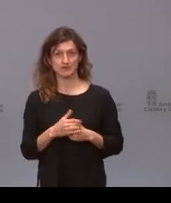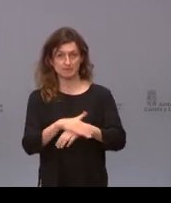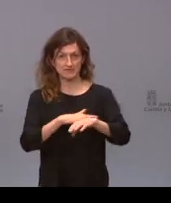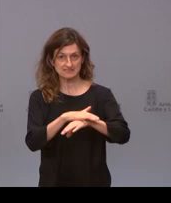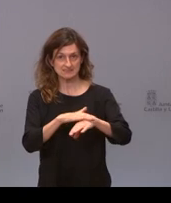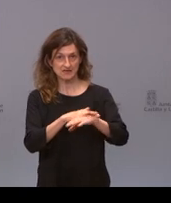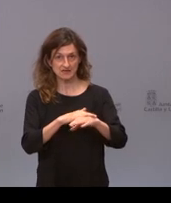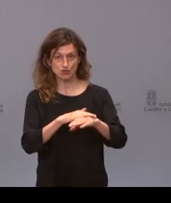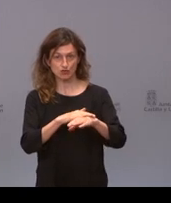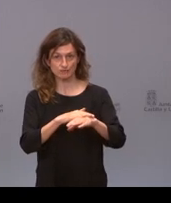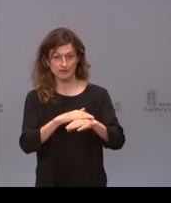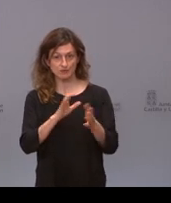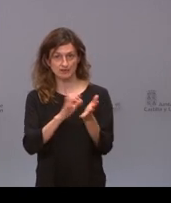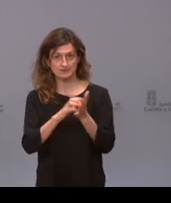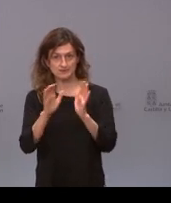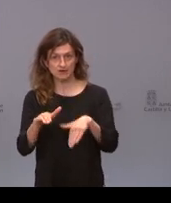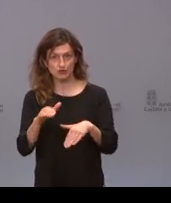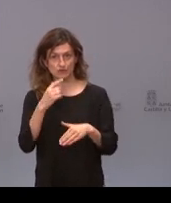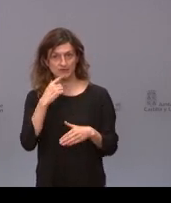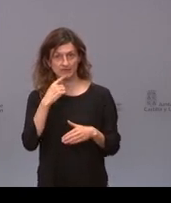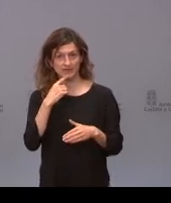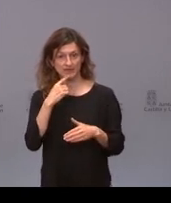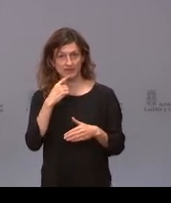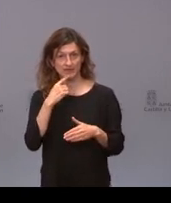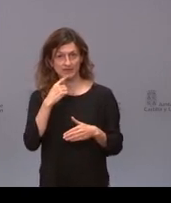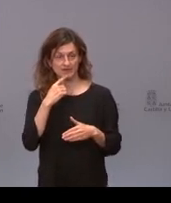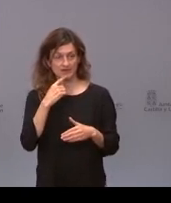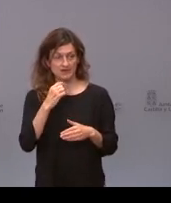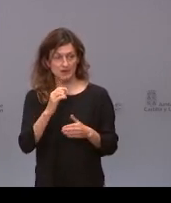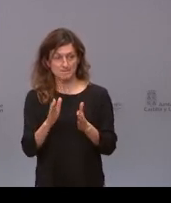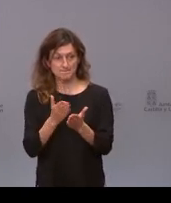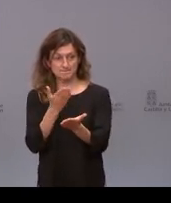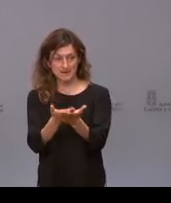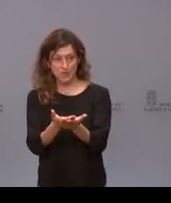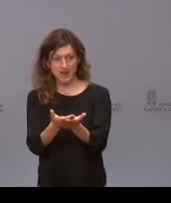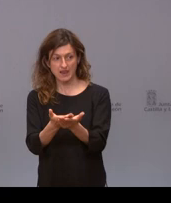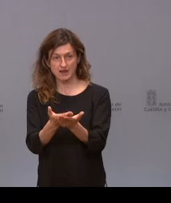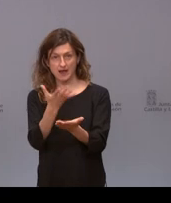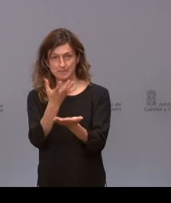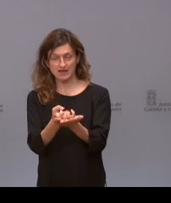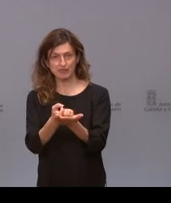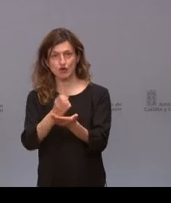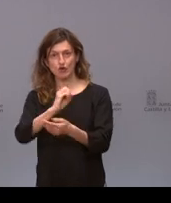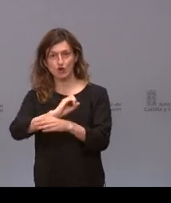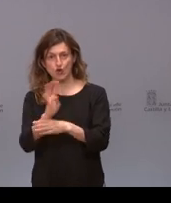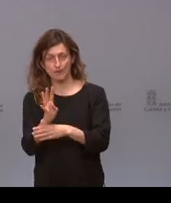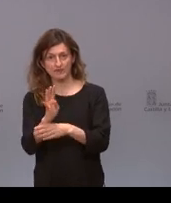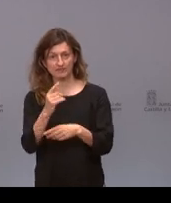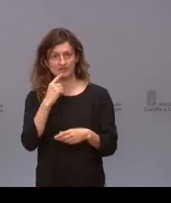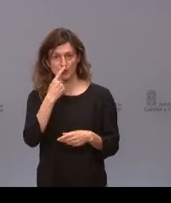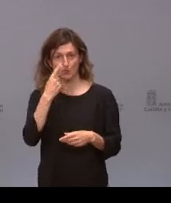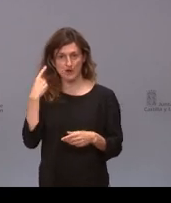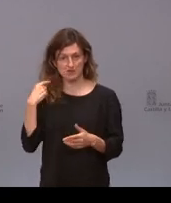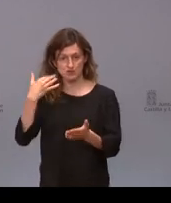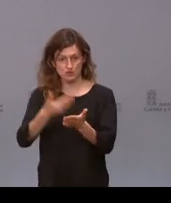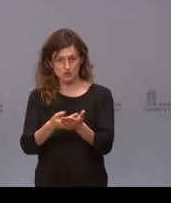para la puesta en marcha en castilla y león' del radar kobe de la aplicación de rodar kobe a estas alturas cuando hace aproximadamente más menos un año que se viene